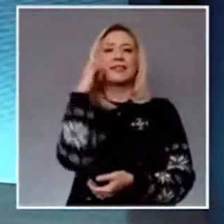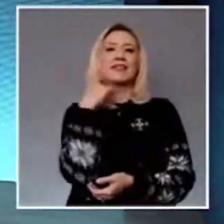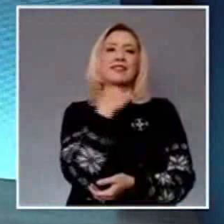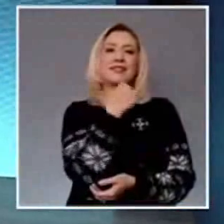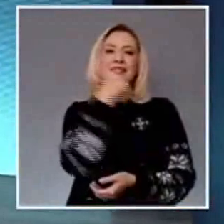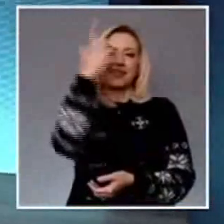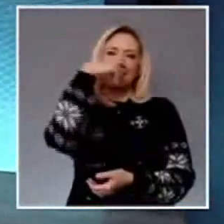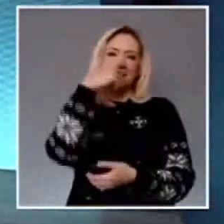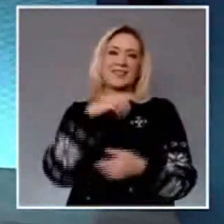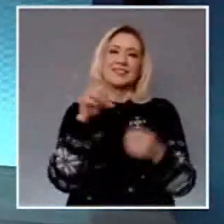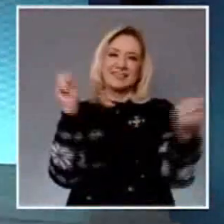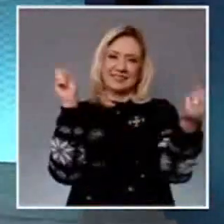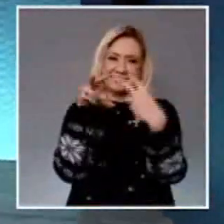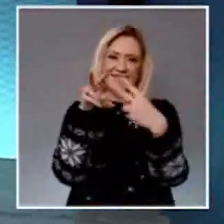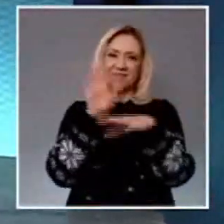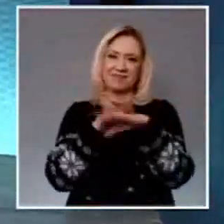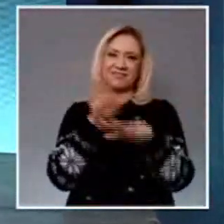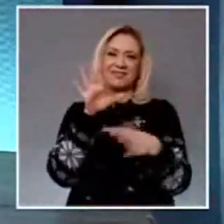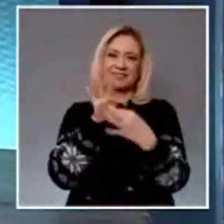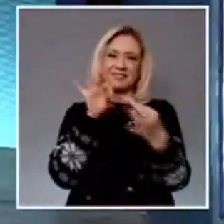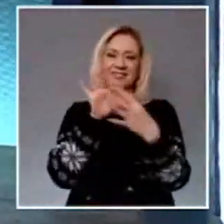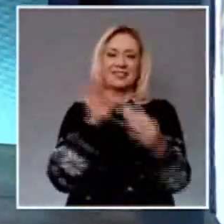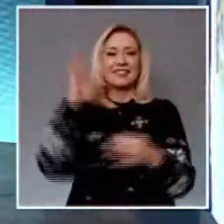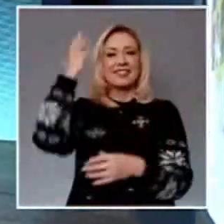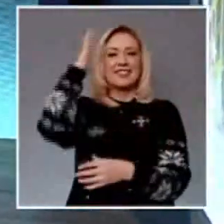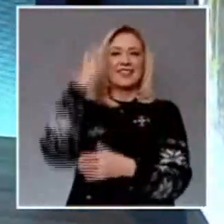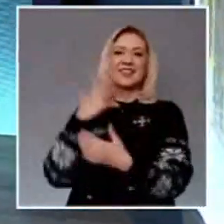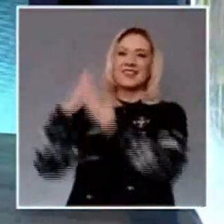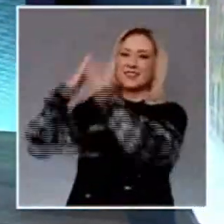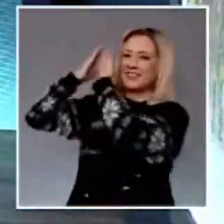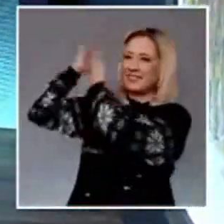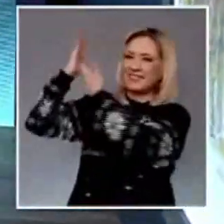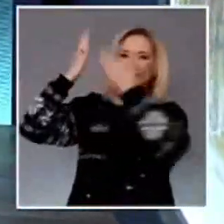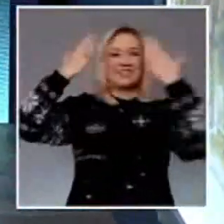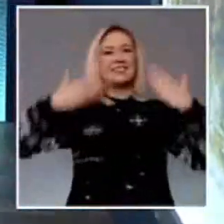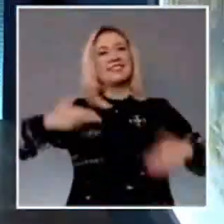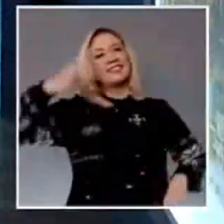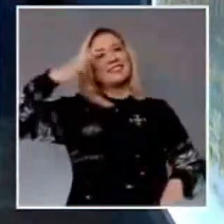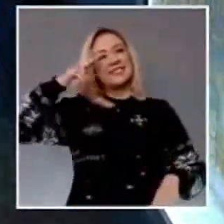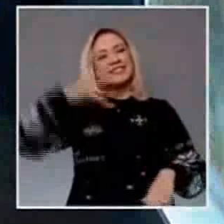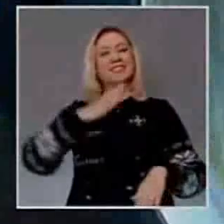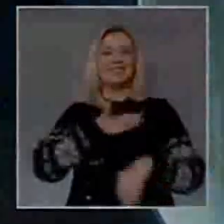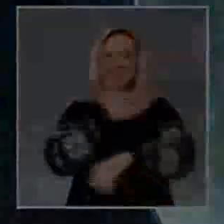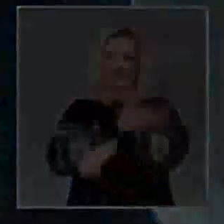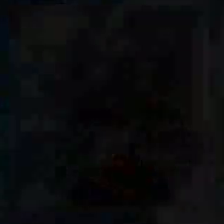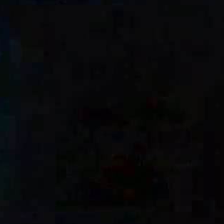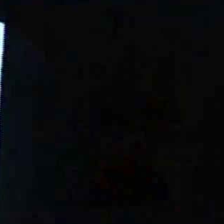Soy Lorena Sánchez Cabrera y le deseo que siga disfrutando su tarde de miércoles. Hasta pronto.